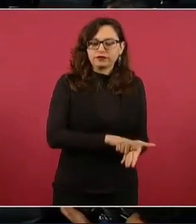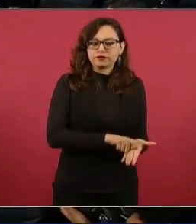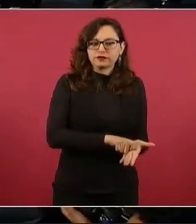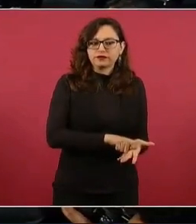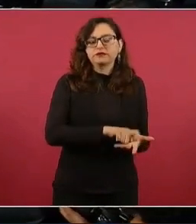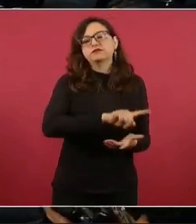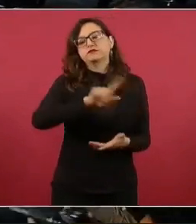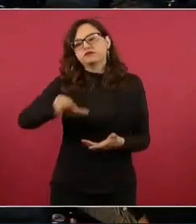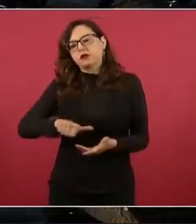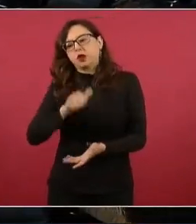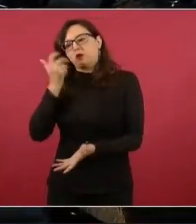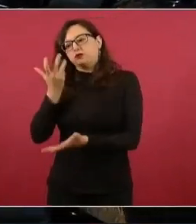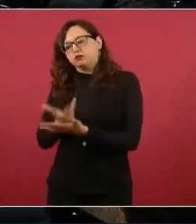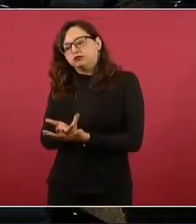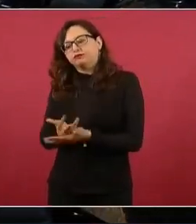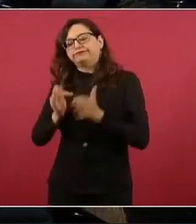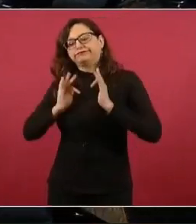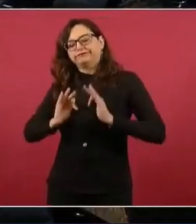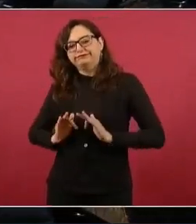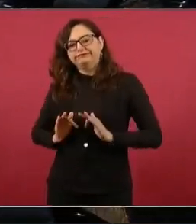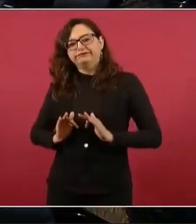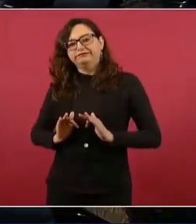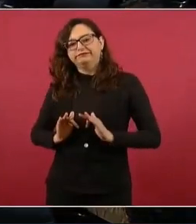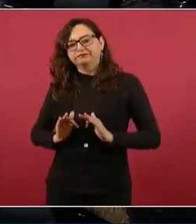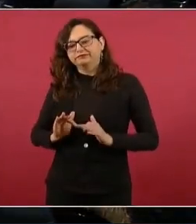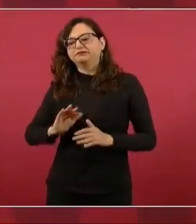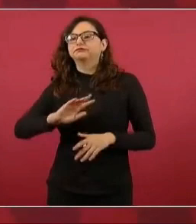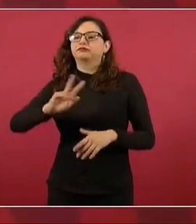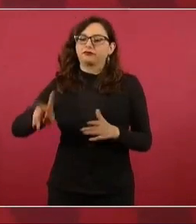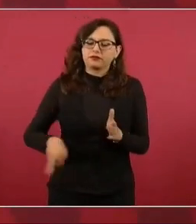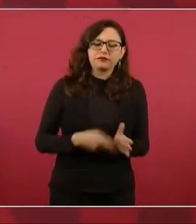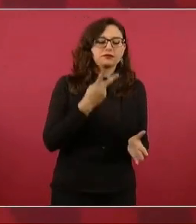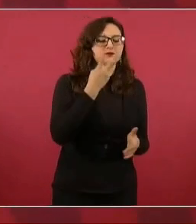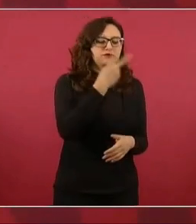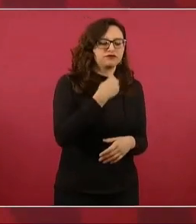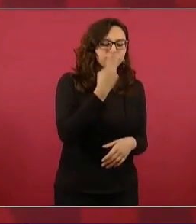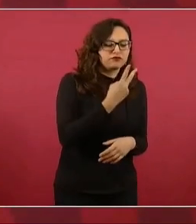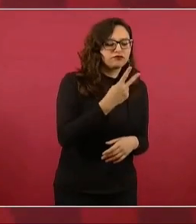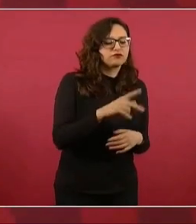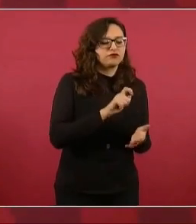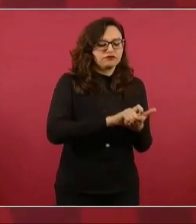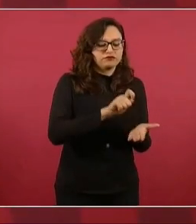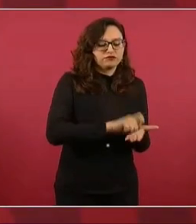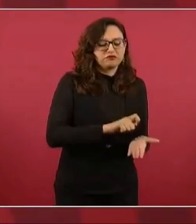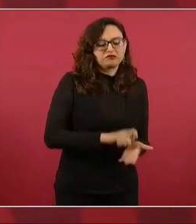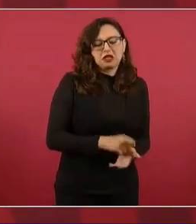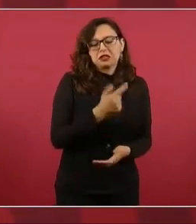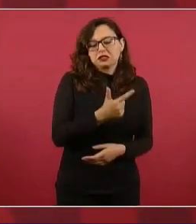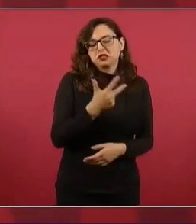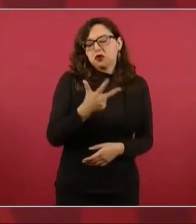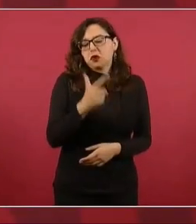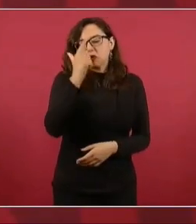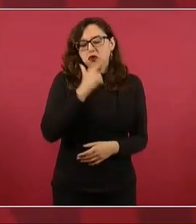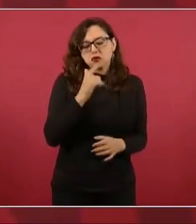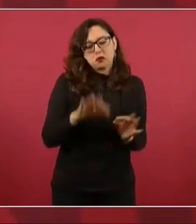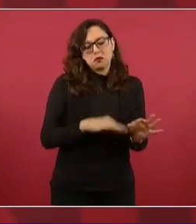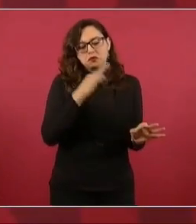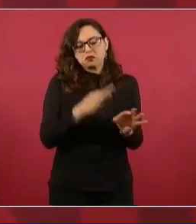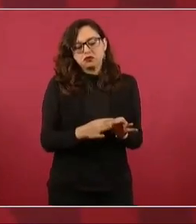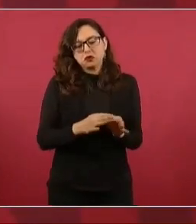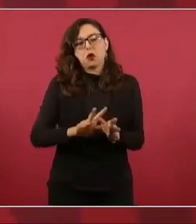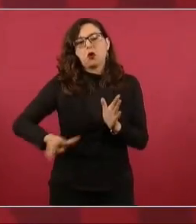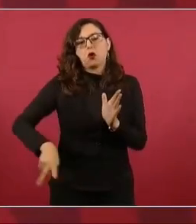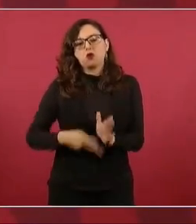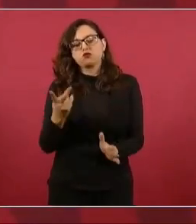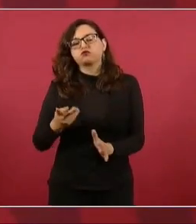y recreo, y ya otras 2 horas hasta las 7 de la noche, 8 ya, entonces sí, ya